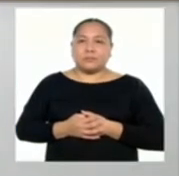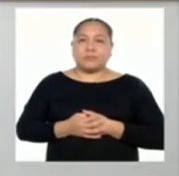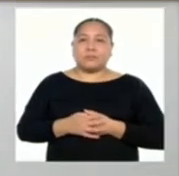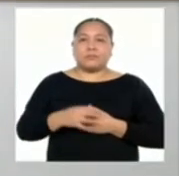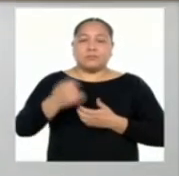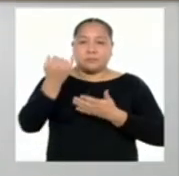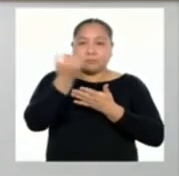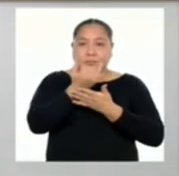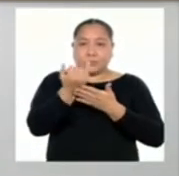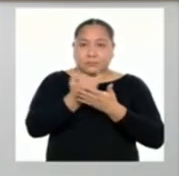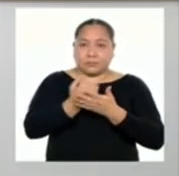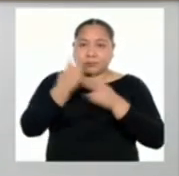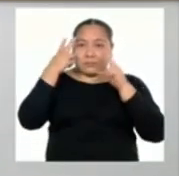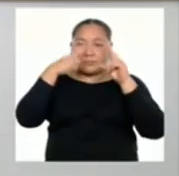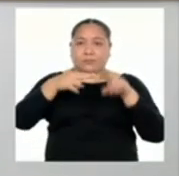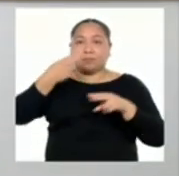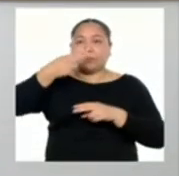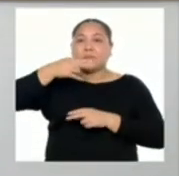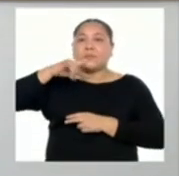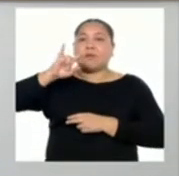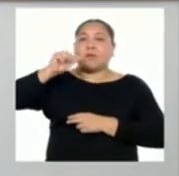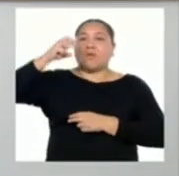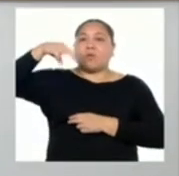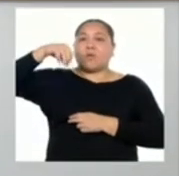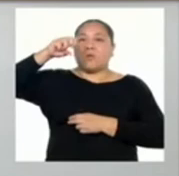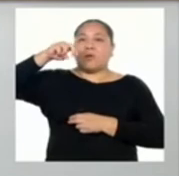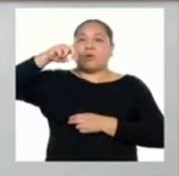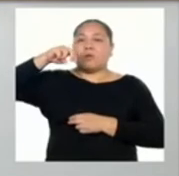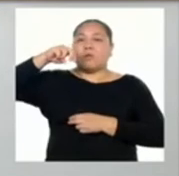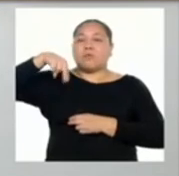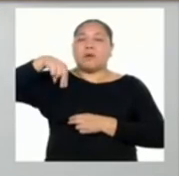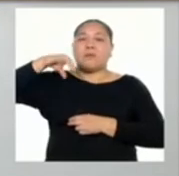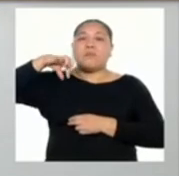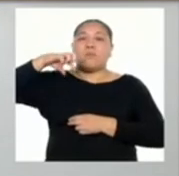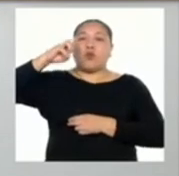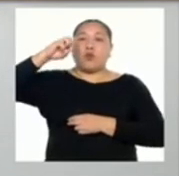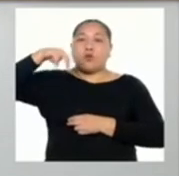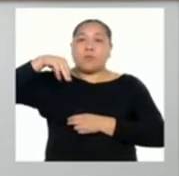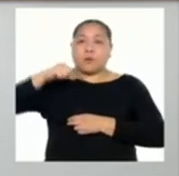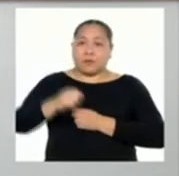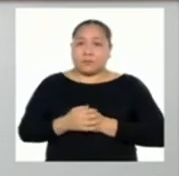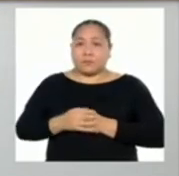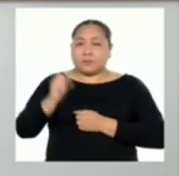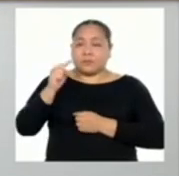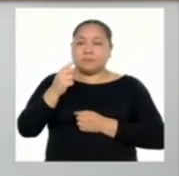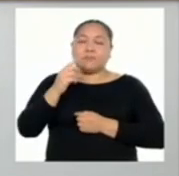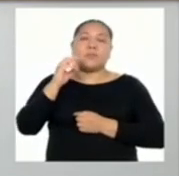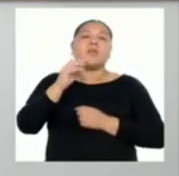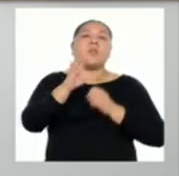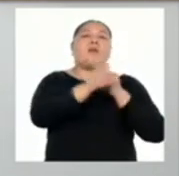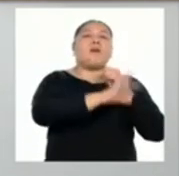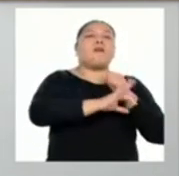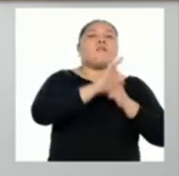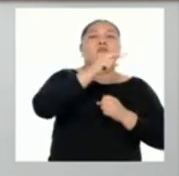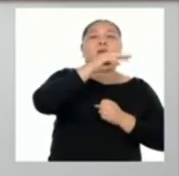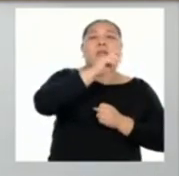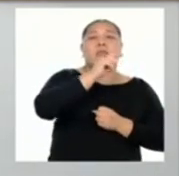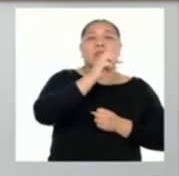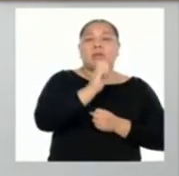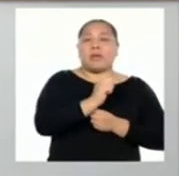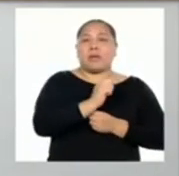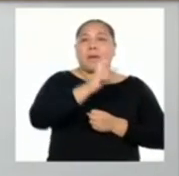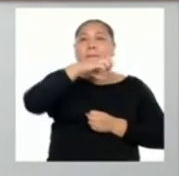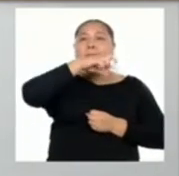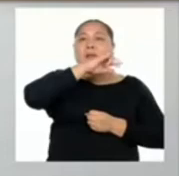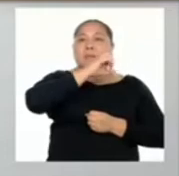La ilustración que vimos de Guamán Poma de Ayala es una fuente primaria, por ejemplo. Por otro lado,